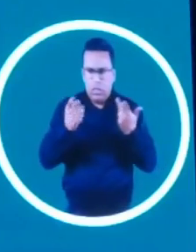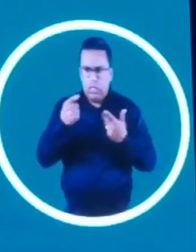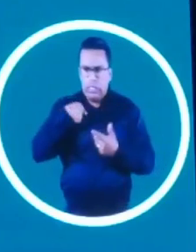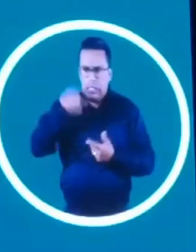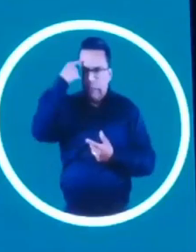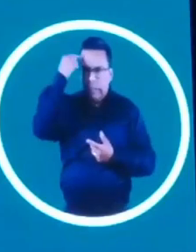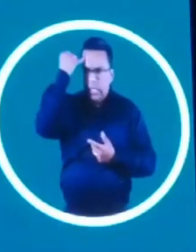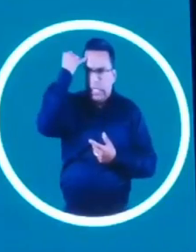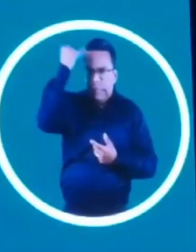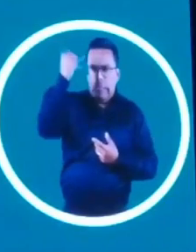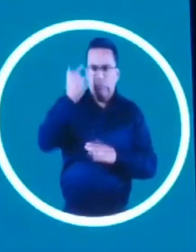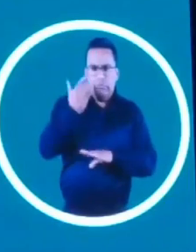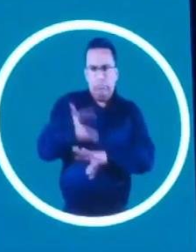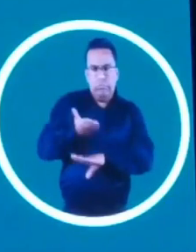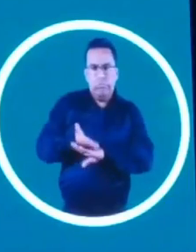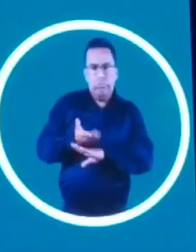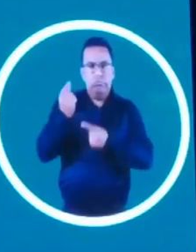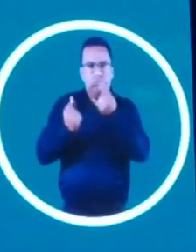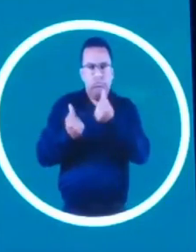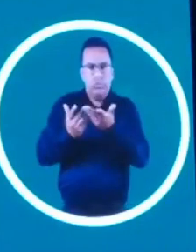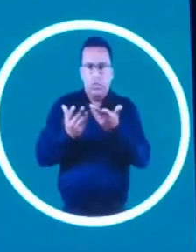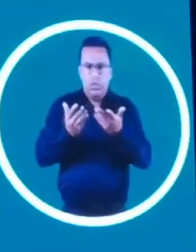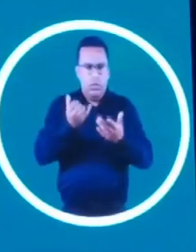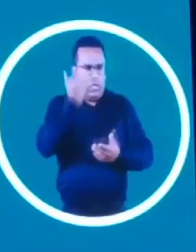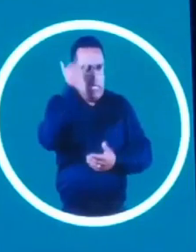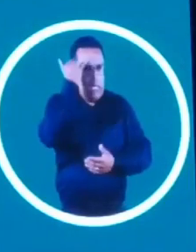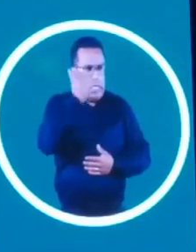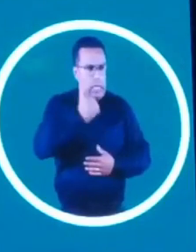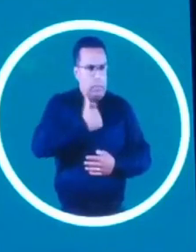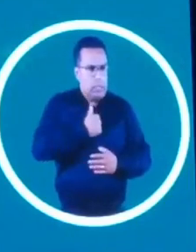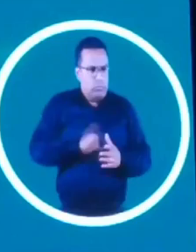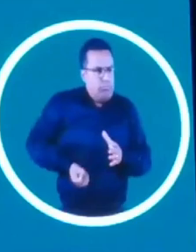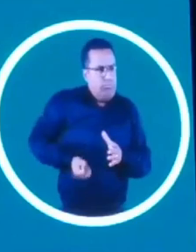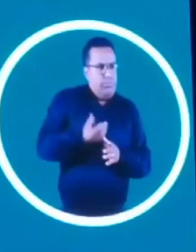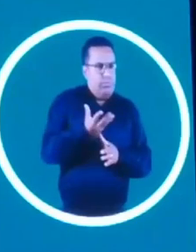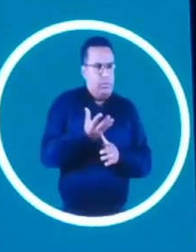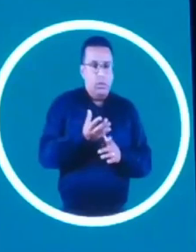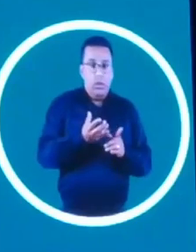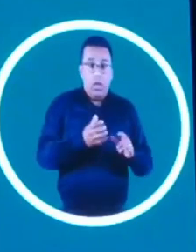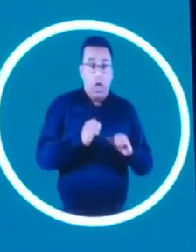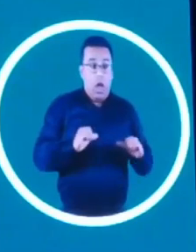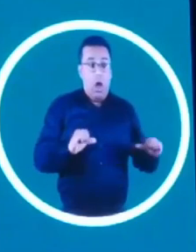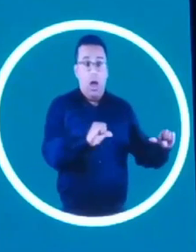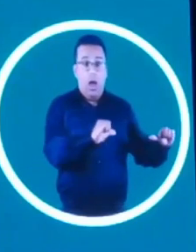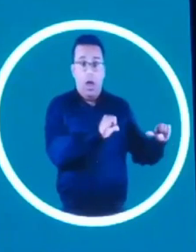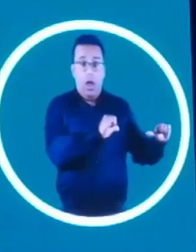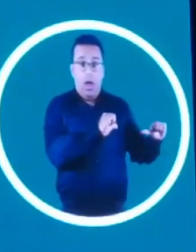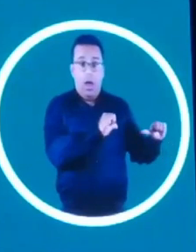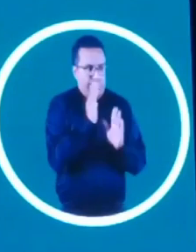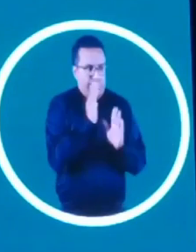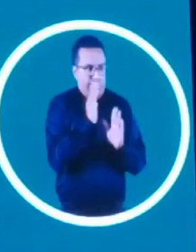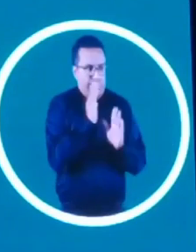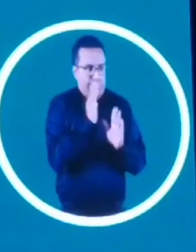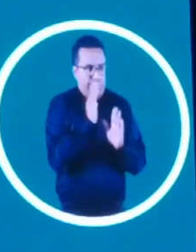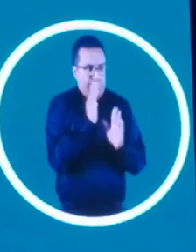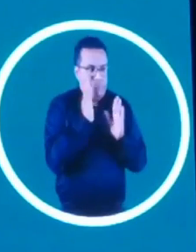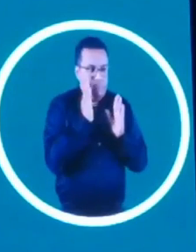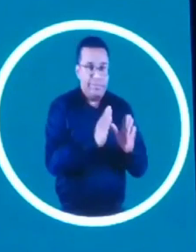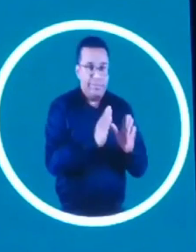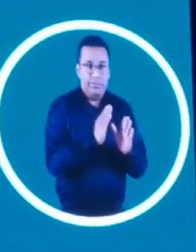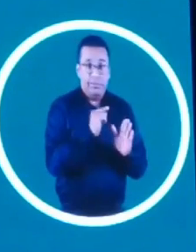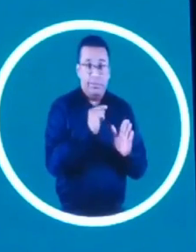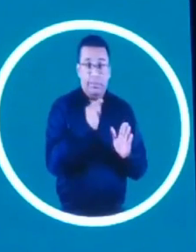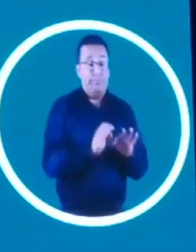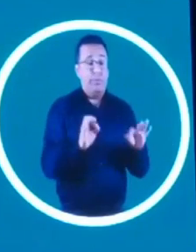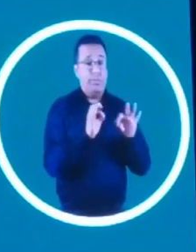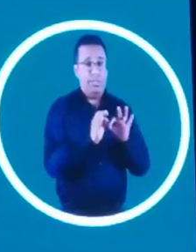tienen emprendimientos. Las voces de las mujeres son importantes al pensar la economía. Antes se pensaba